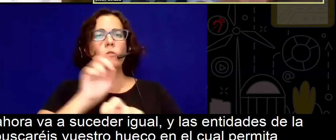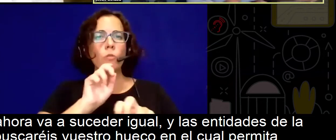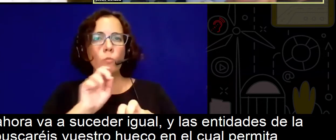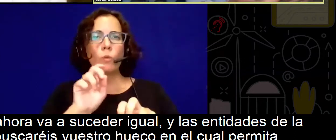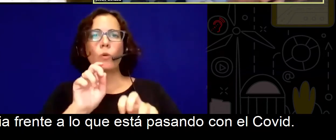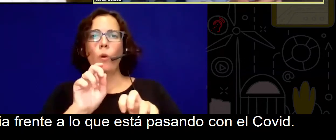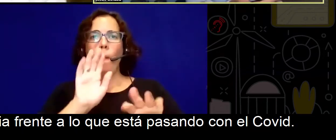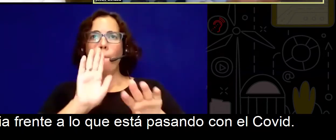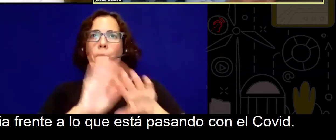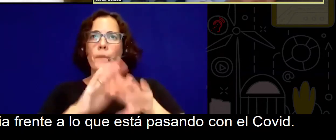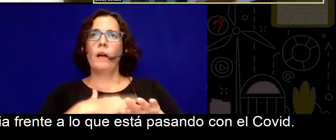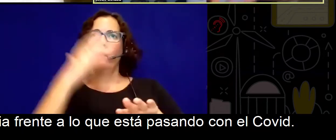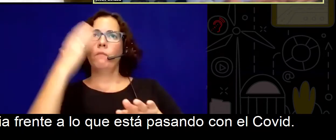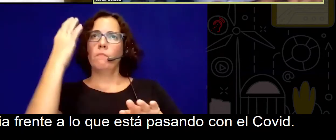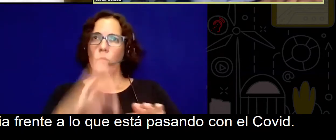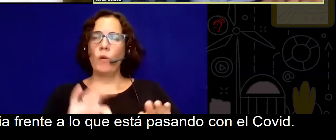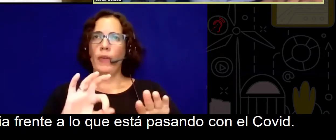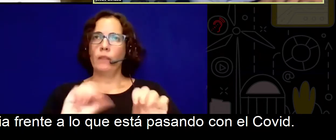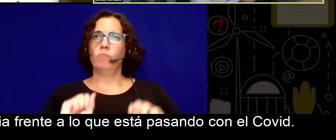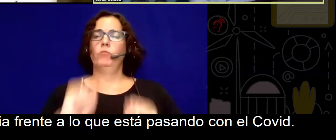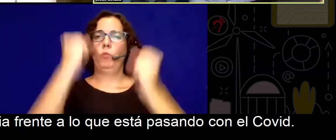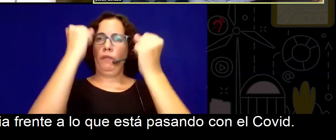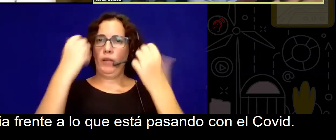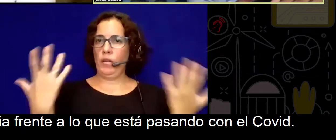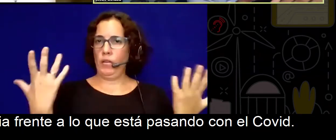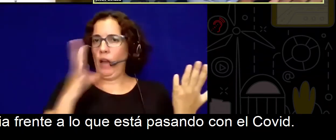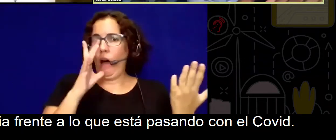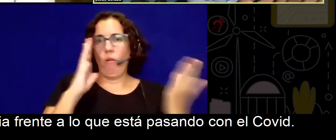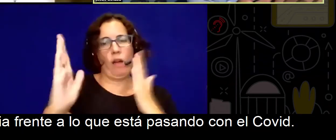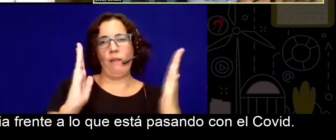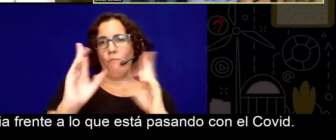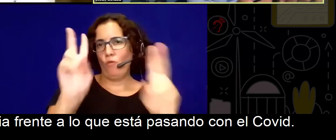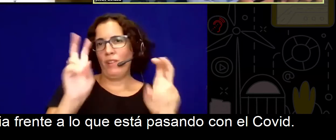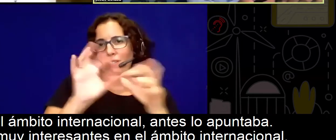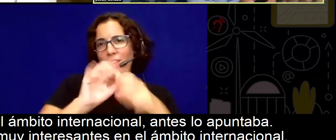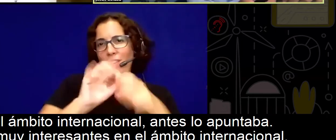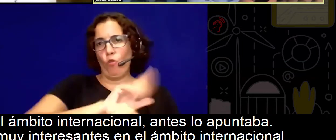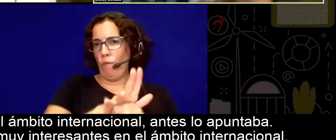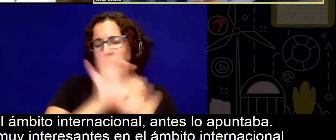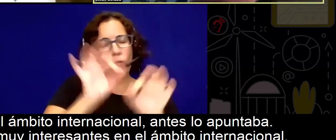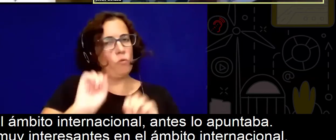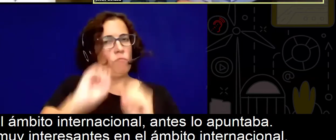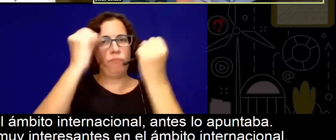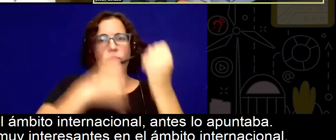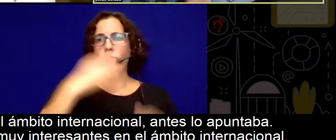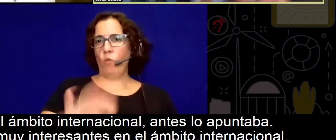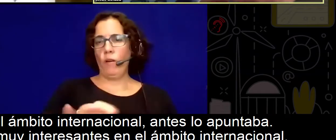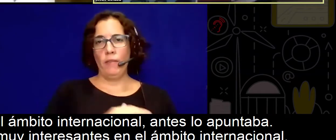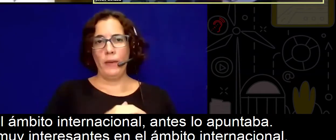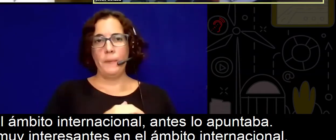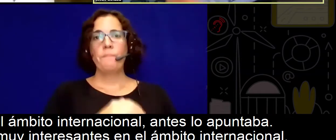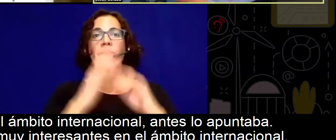les permita una supervivencia frente a lo que está pasando ahora con el COVID, ¿no? Recurriendo al